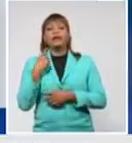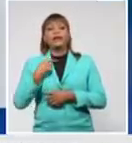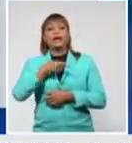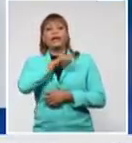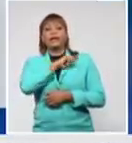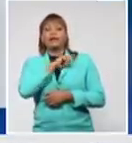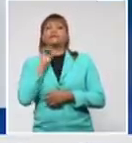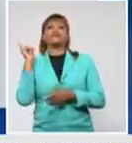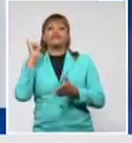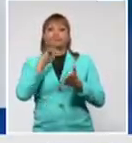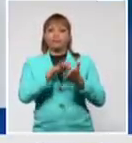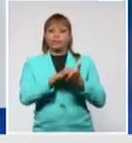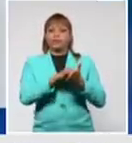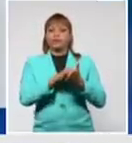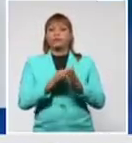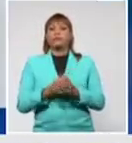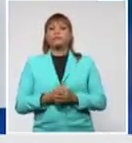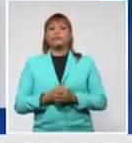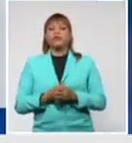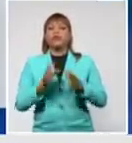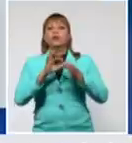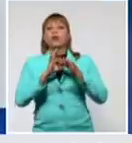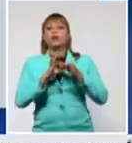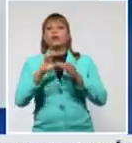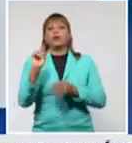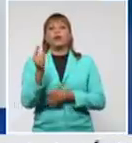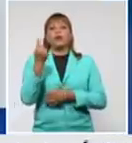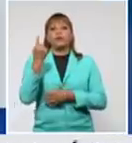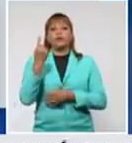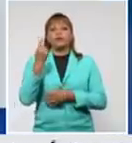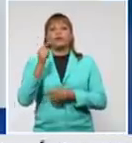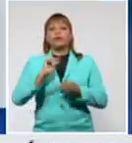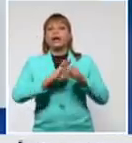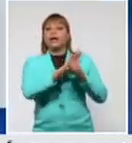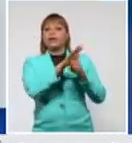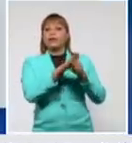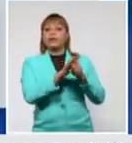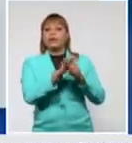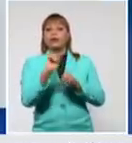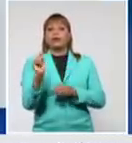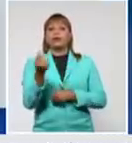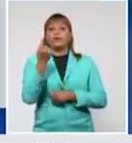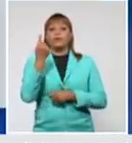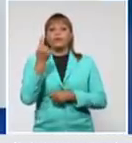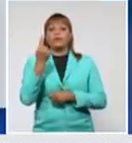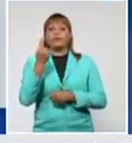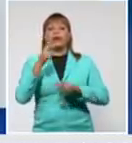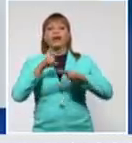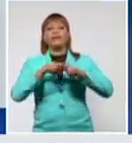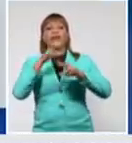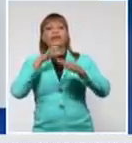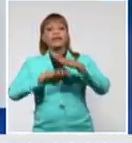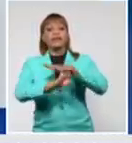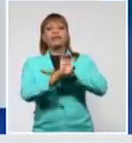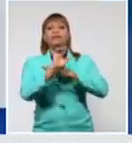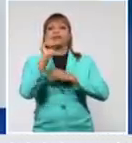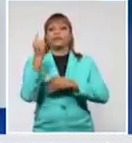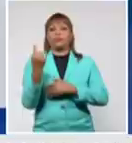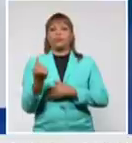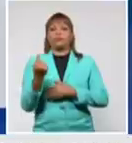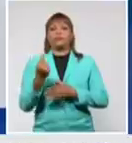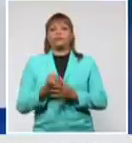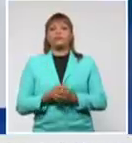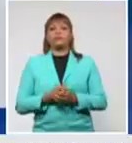importado. De Guanabacoa 1, de Arroyo Naranjo 1, de Habana del Este 1. El caso que